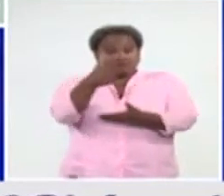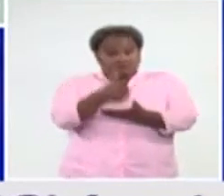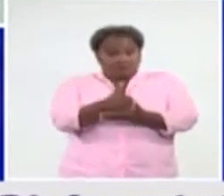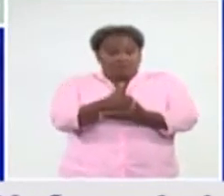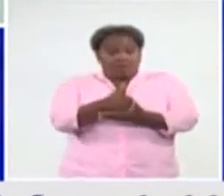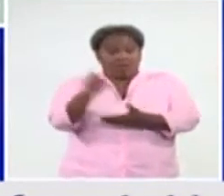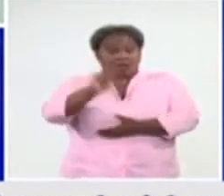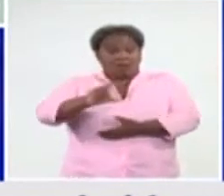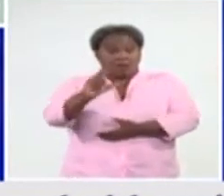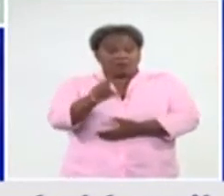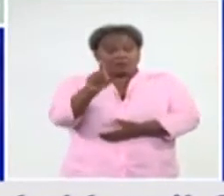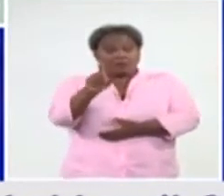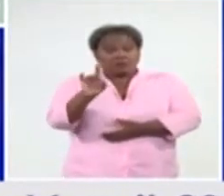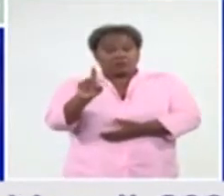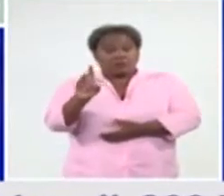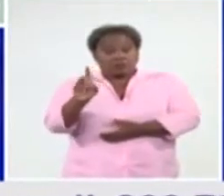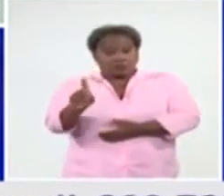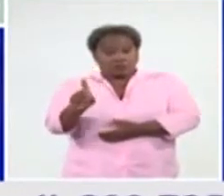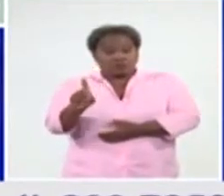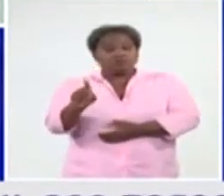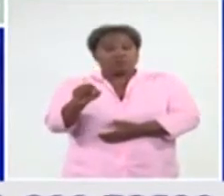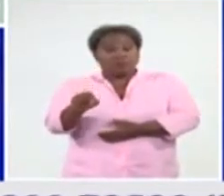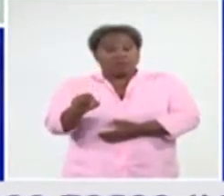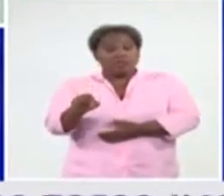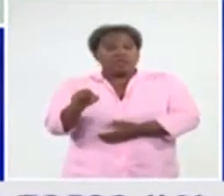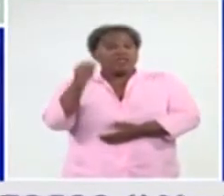con 191 y Florida con